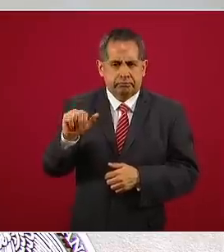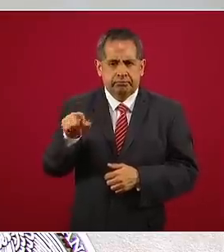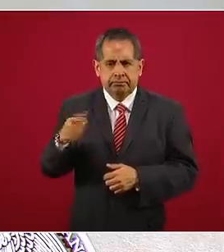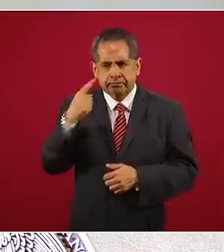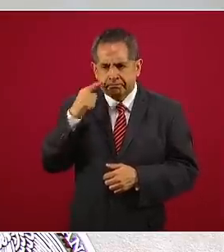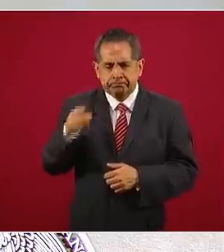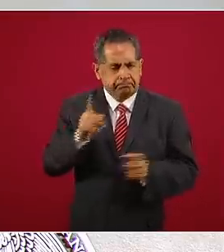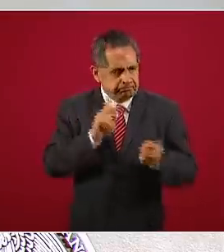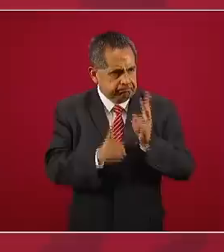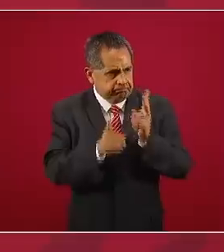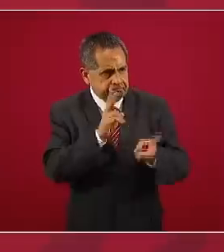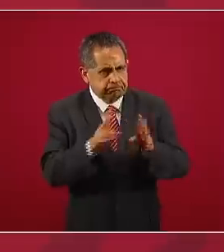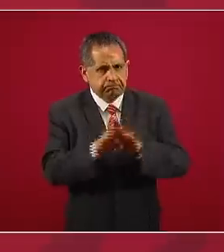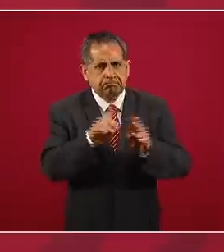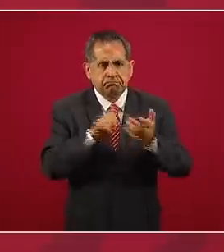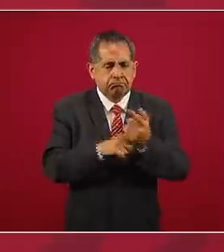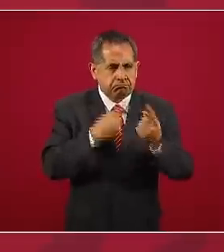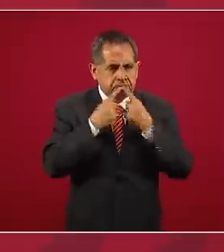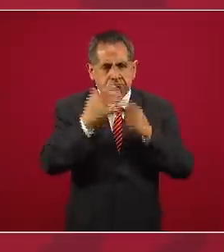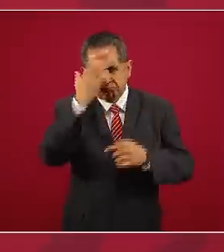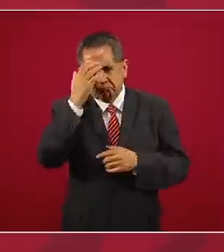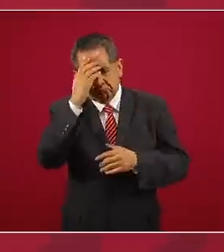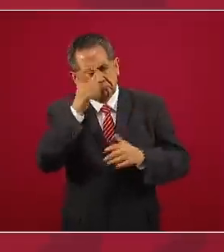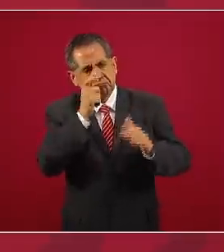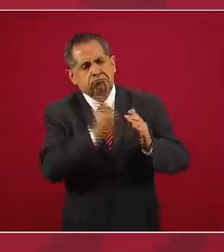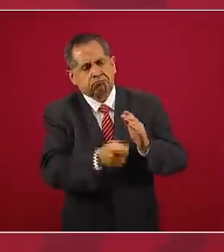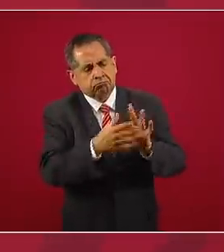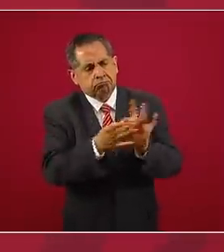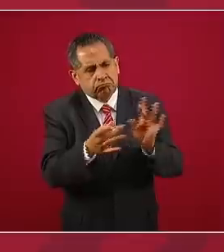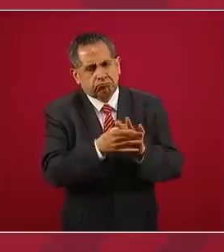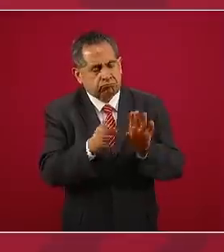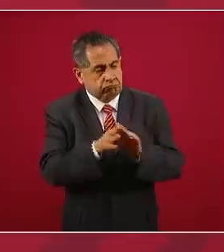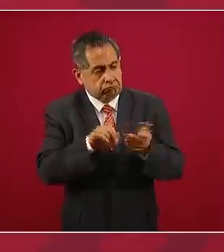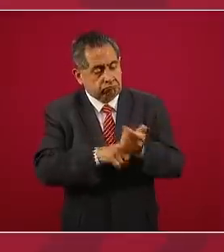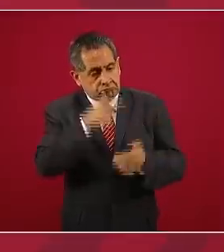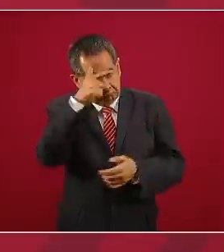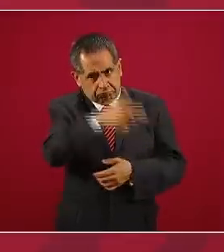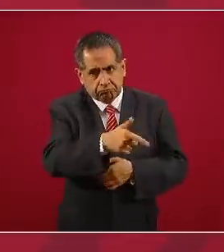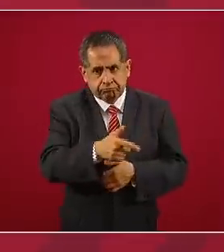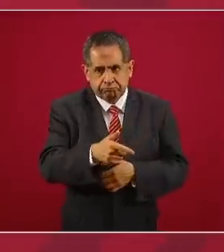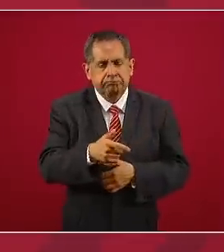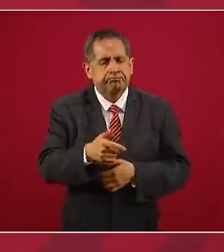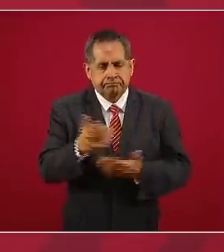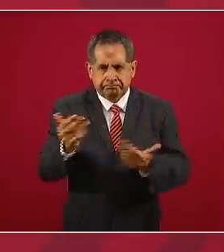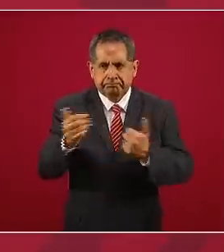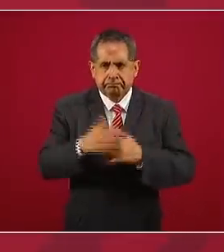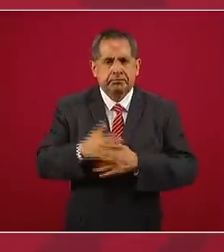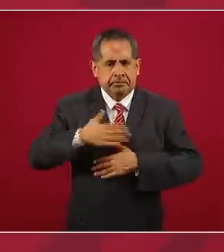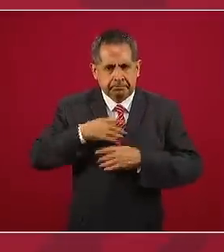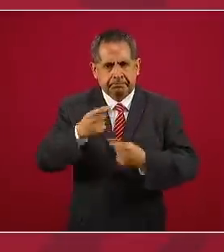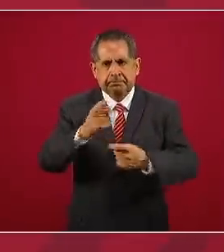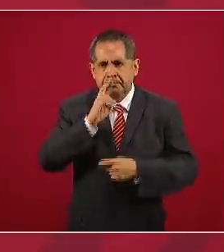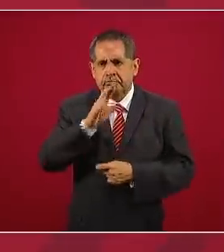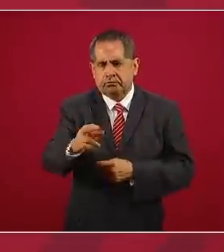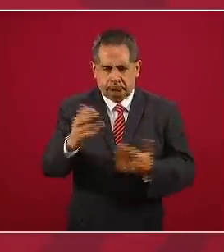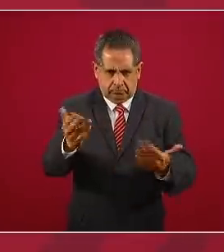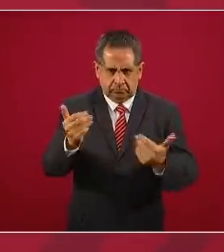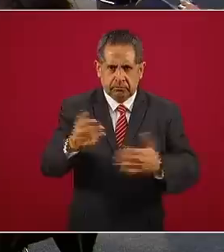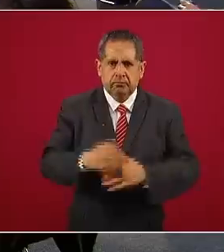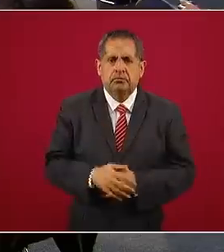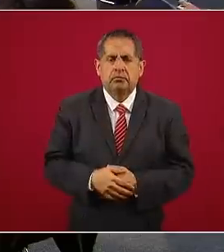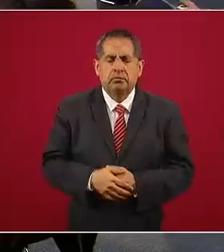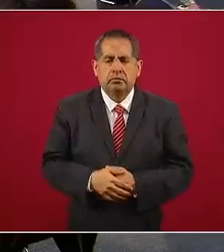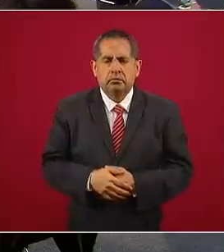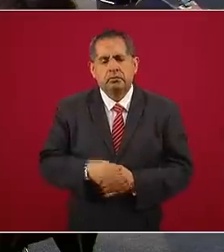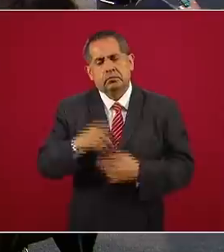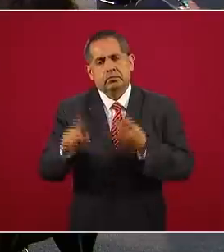qué se conozca de este asunto ese es mi respuesta ok y le